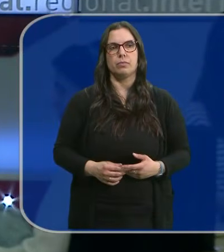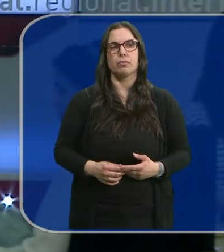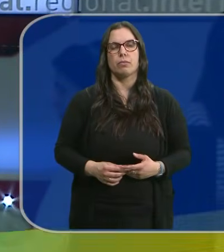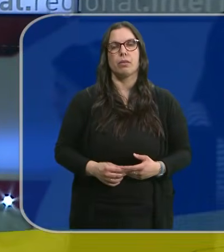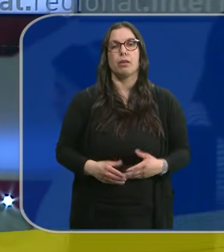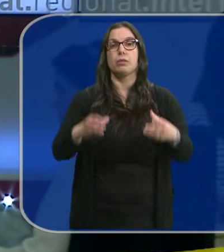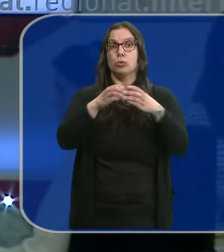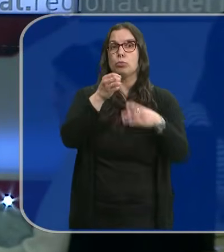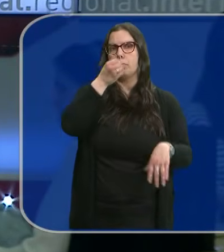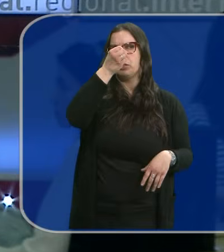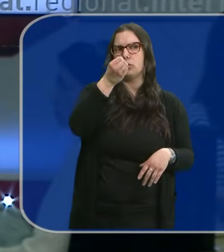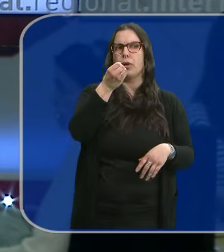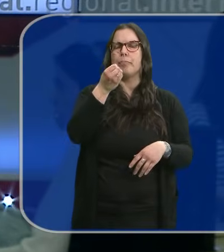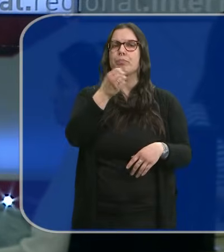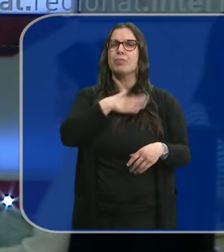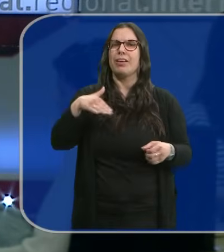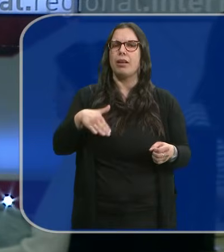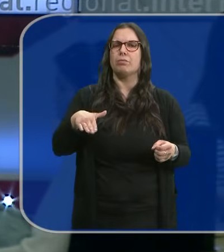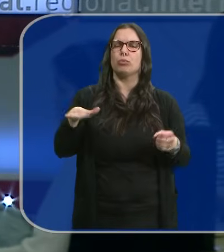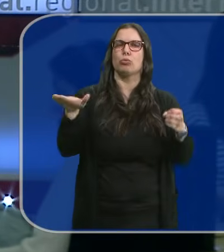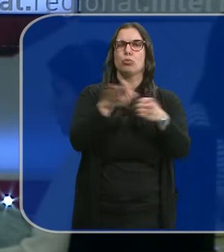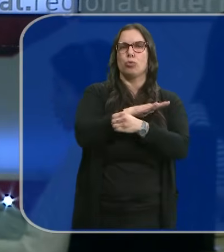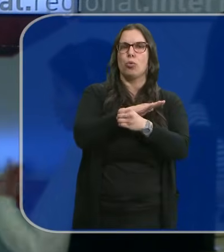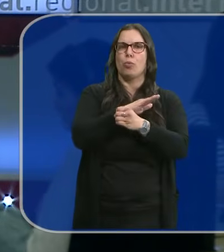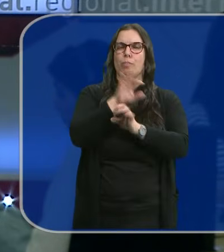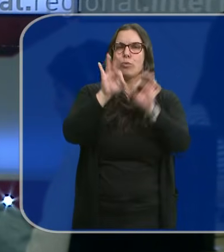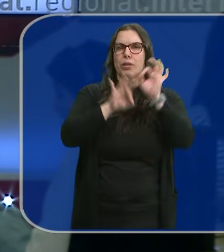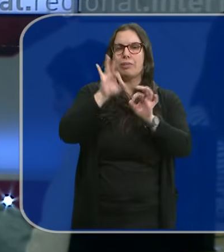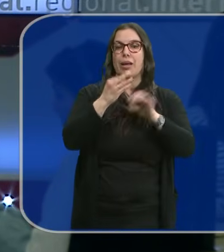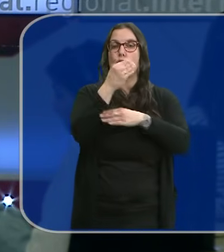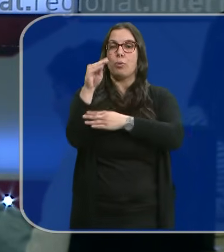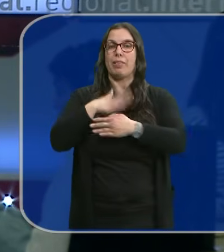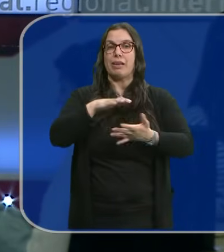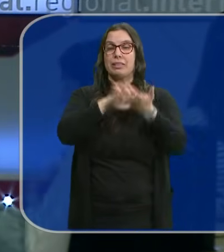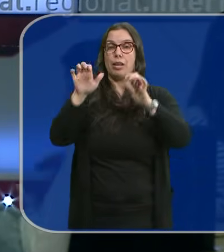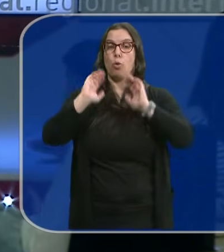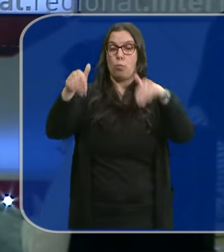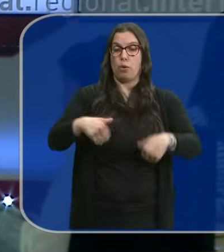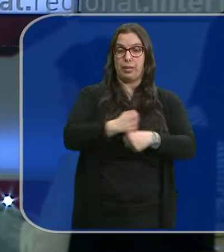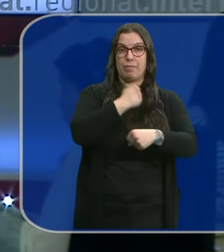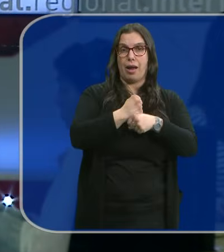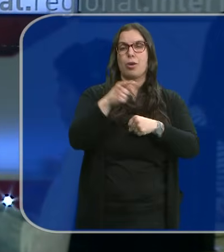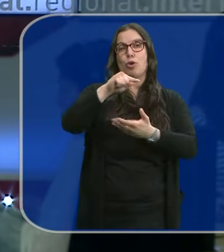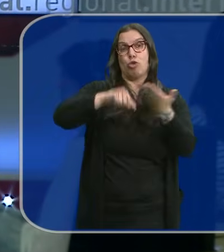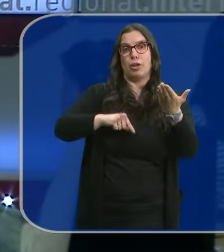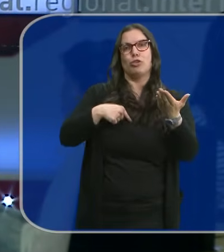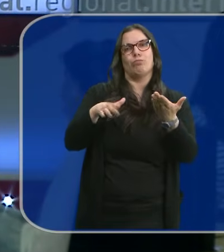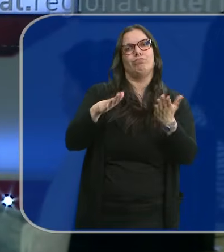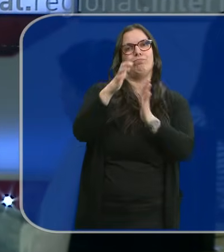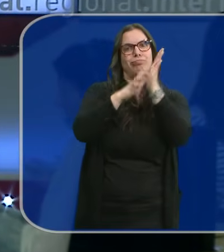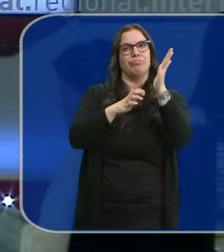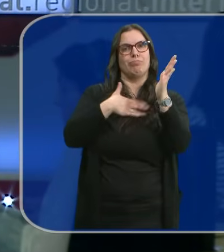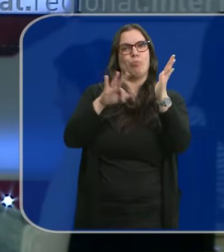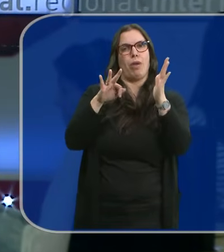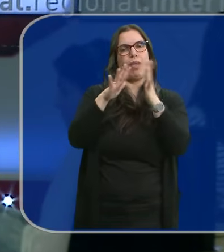El Partido Socialista propone bonificar parcialmente los contratos de jóvenes castellanos y leoneses que vuelvan a trabajar en nuestra comunidad. Es una de las medidas